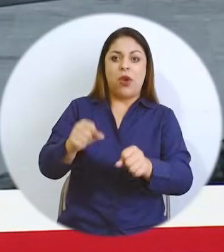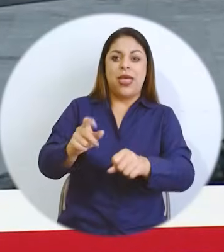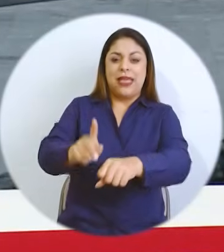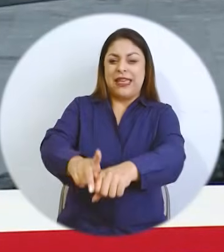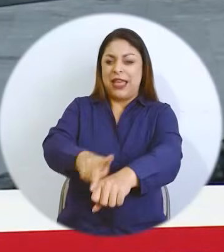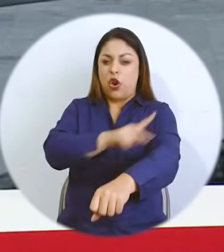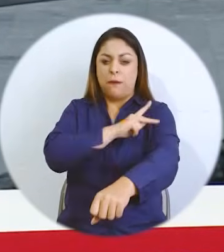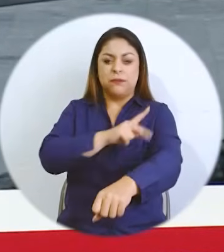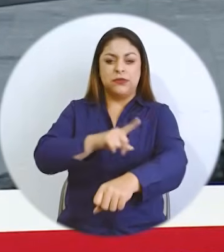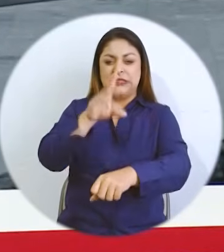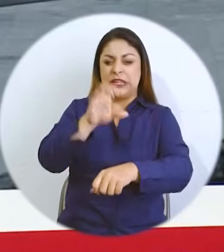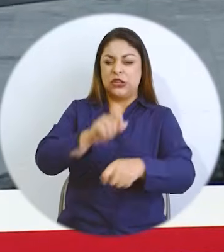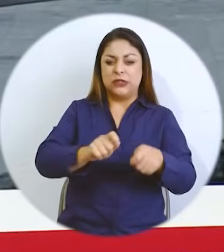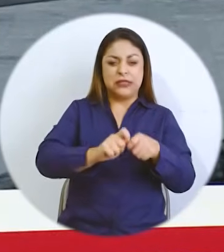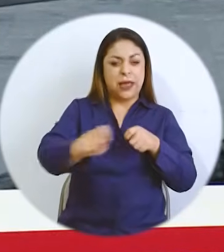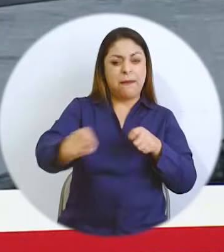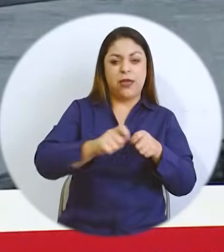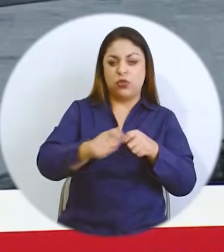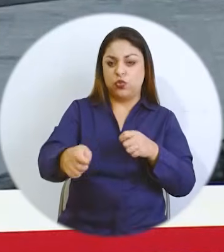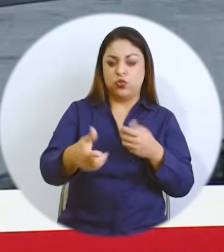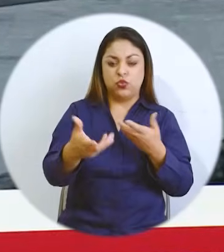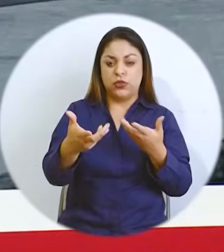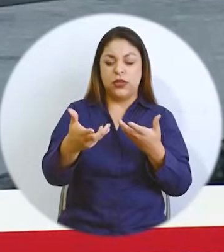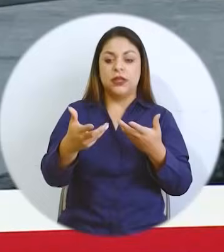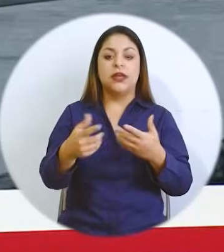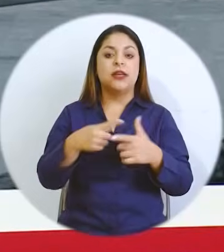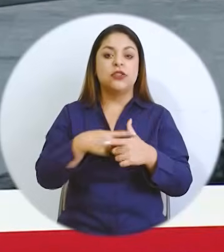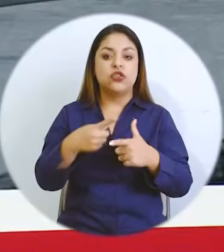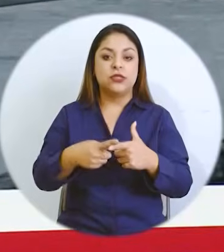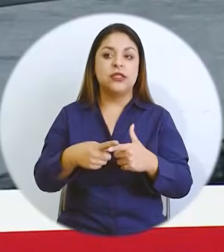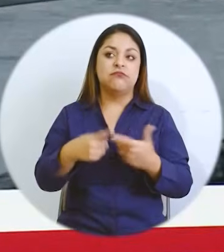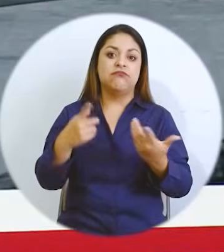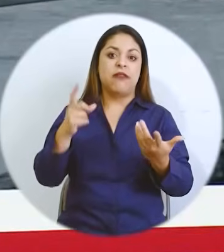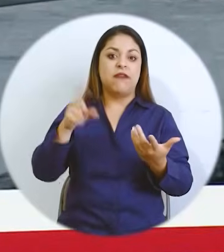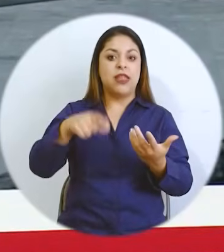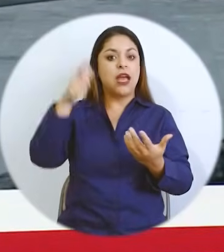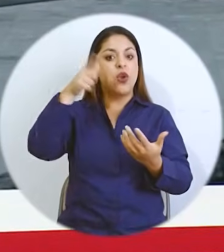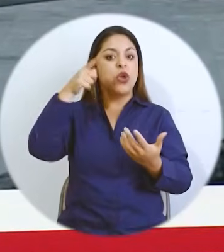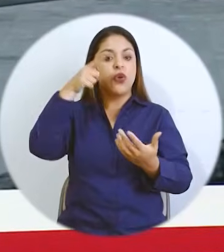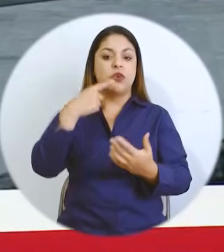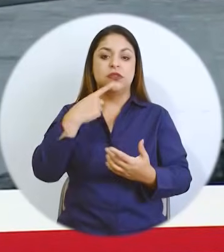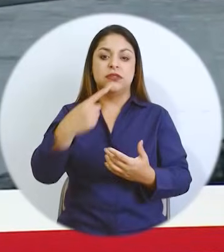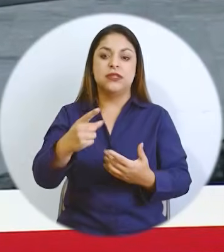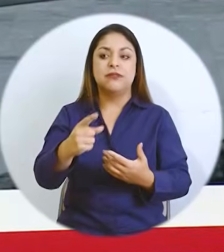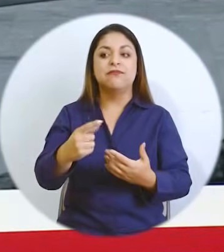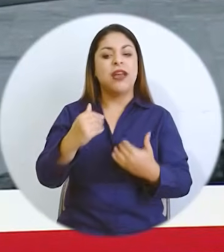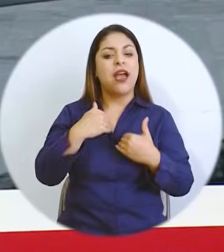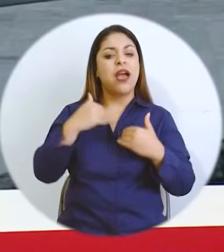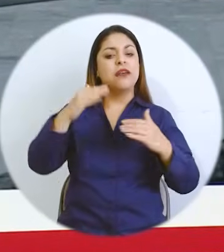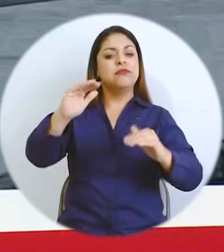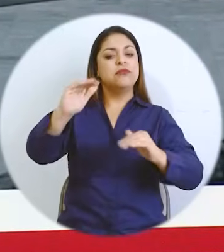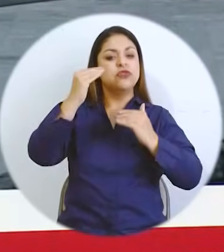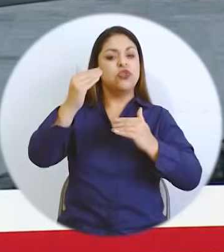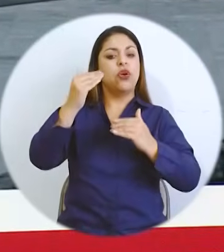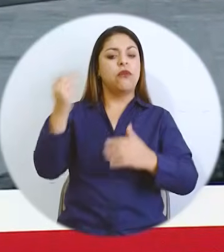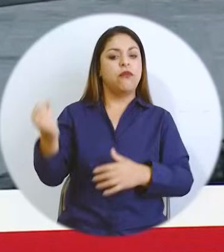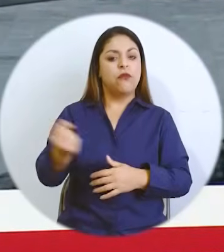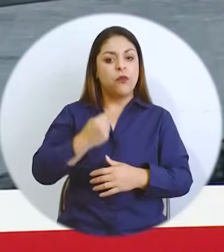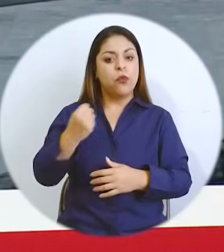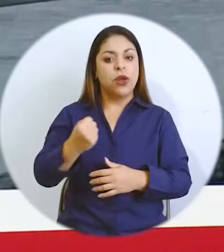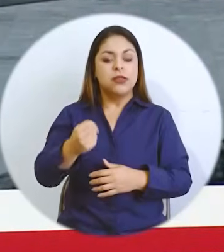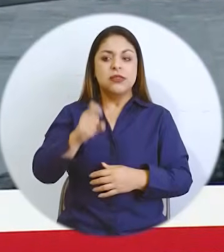pueden ser kilómetros, pueden ser cientos de metros que van a sobrepasar esos 200 metros. Entonces, sería lógico decir, vamos a